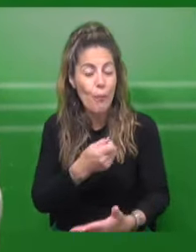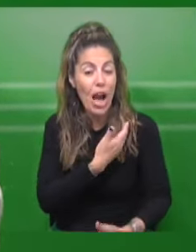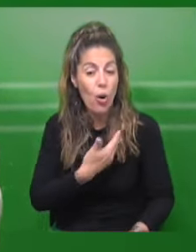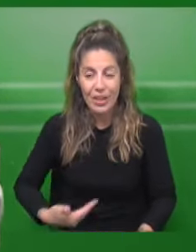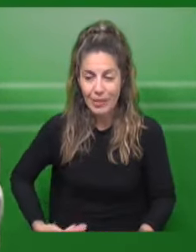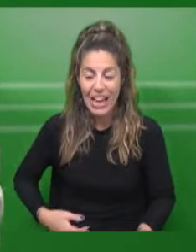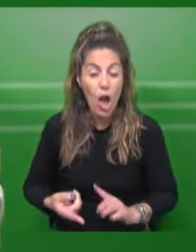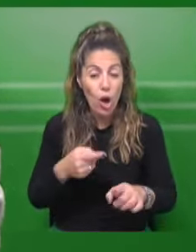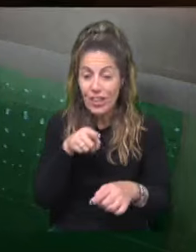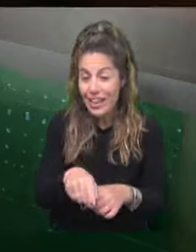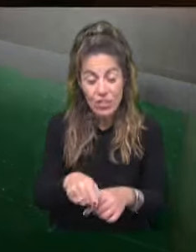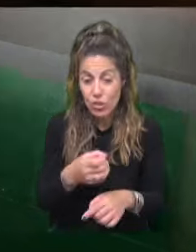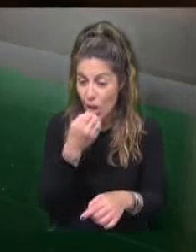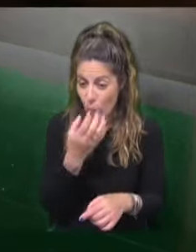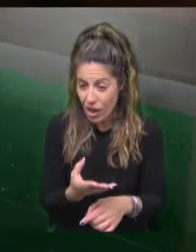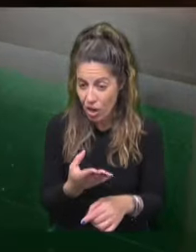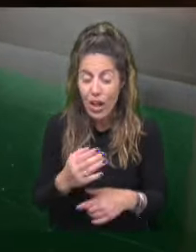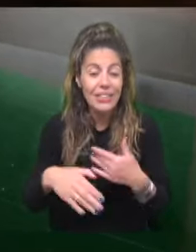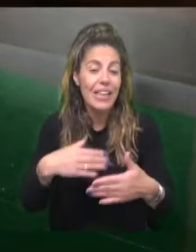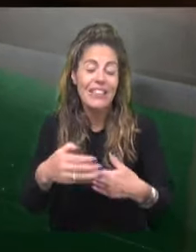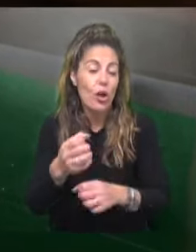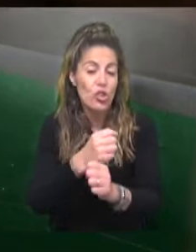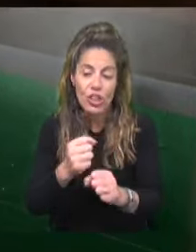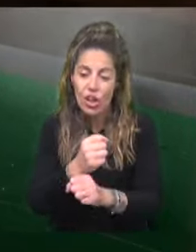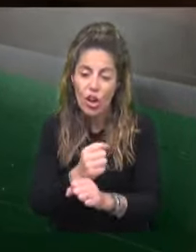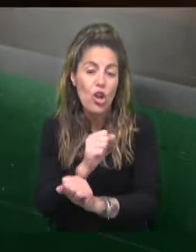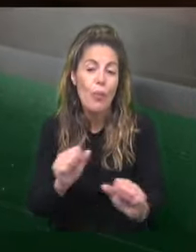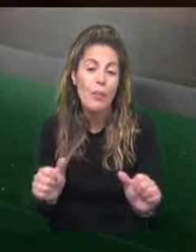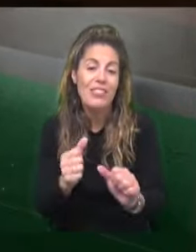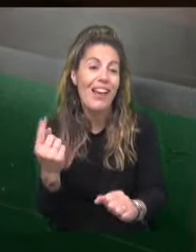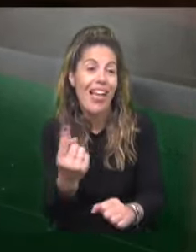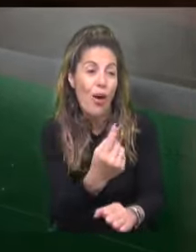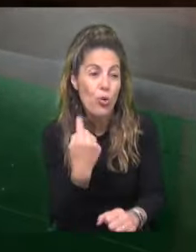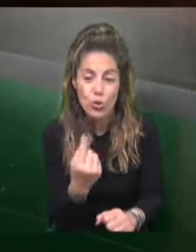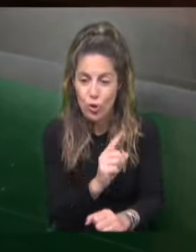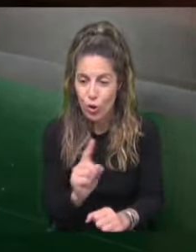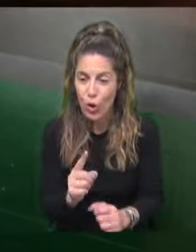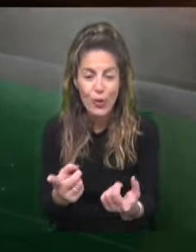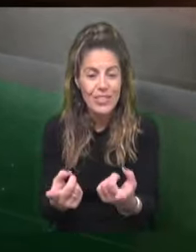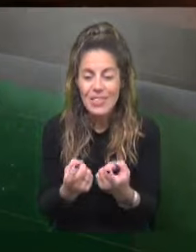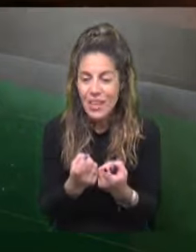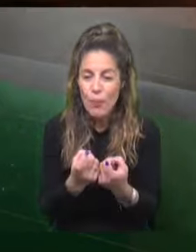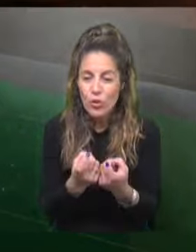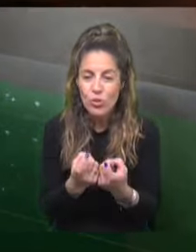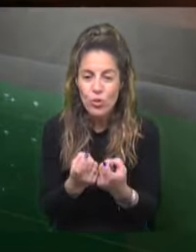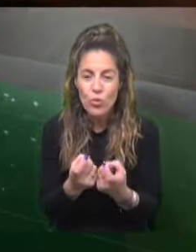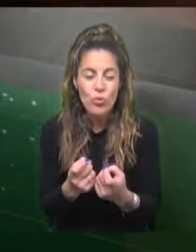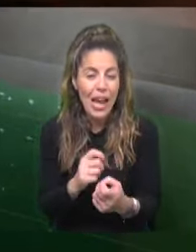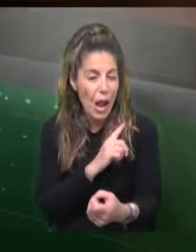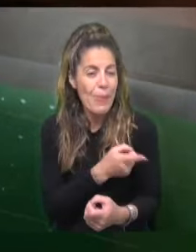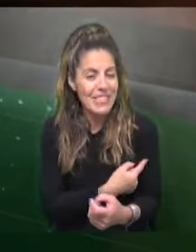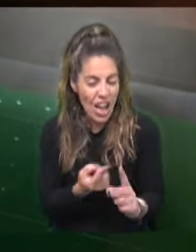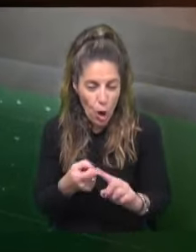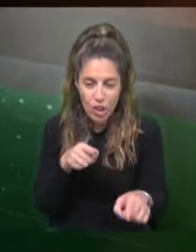eso sería estratégico y el desarrollo tecnológico que no lo podemos hacer cada uno por nuestra cuenta necesitamos una capacidad de